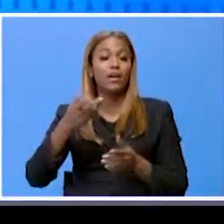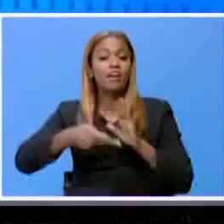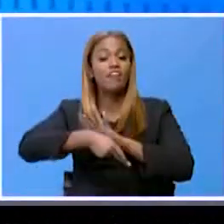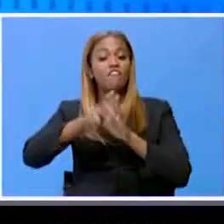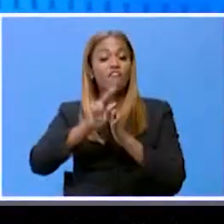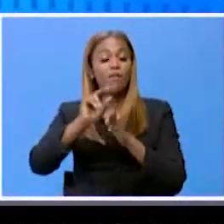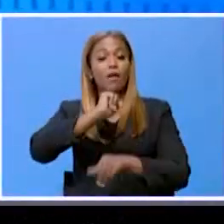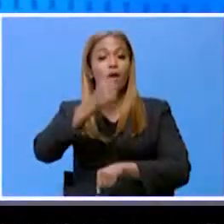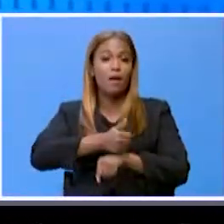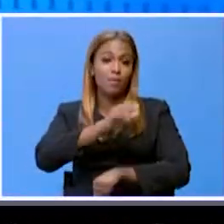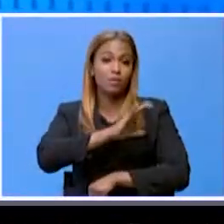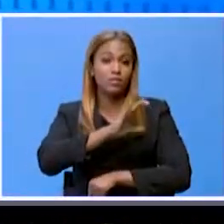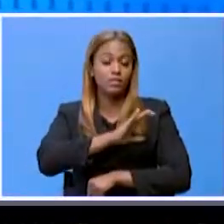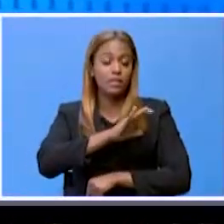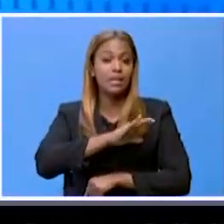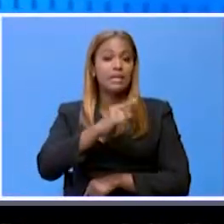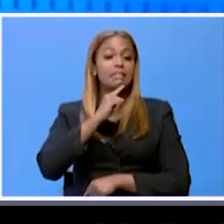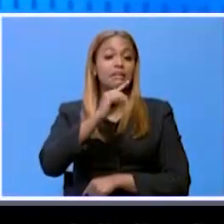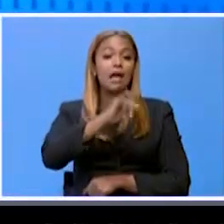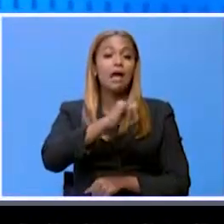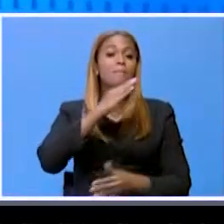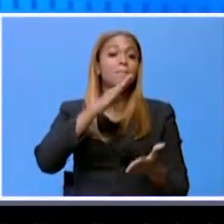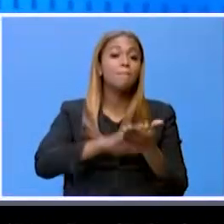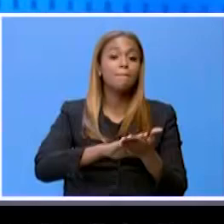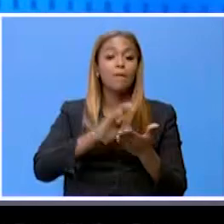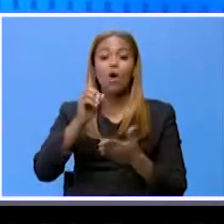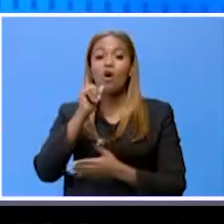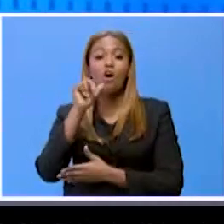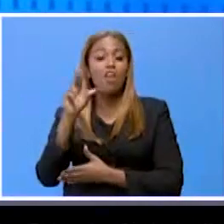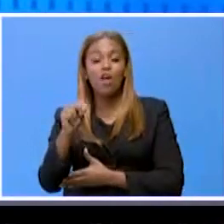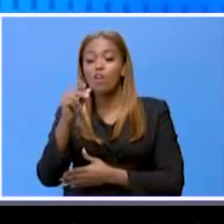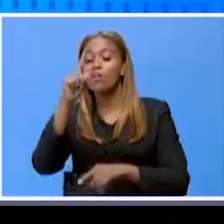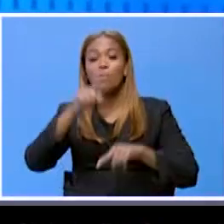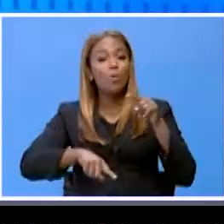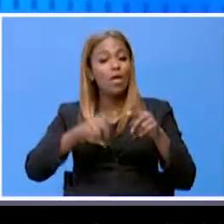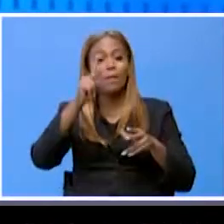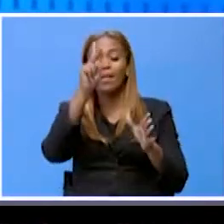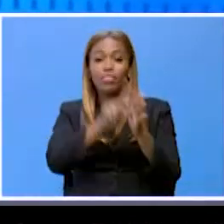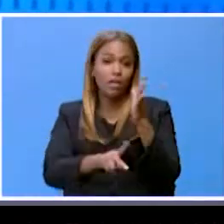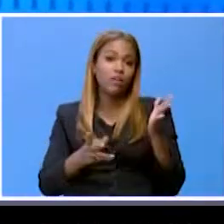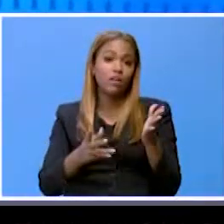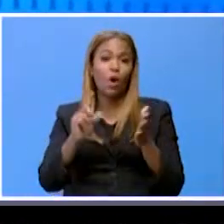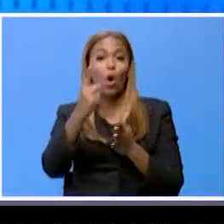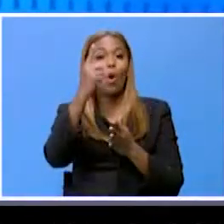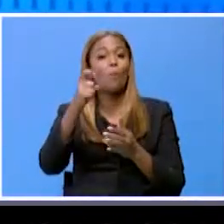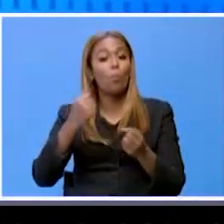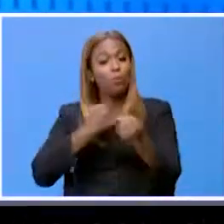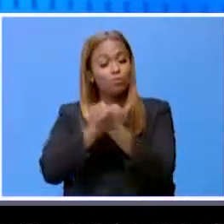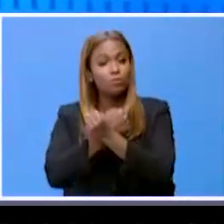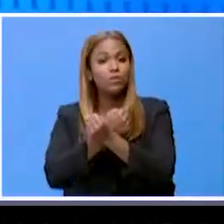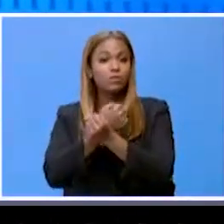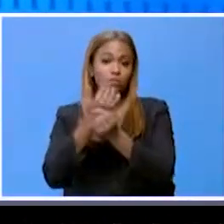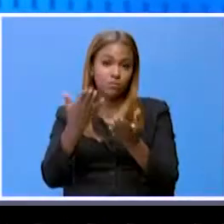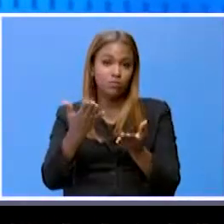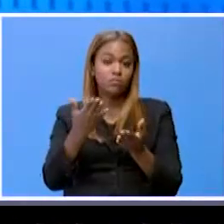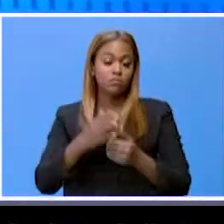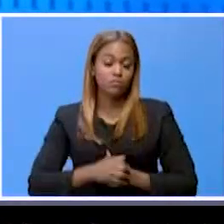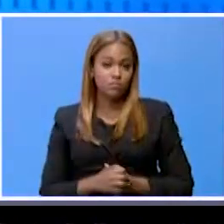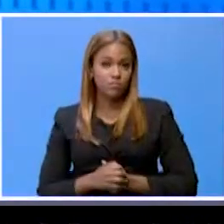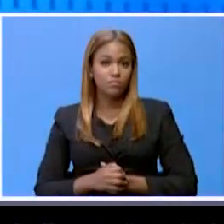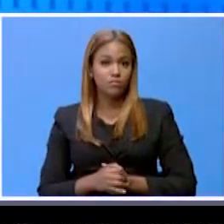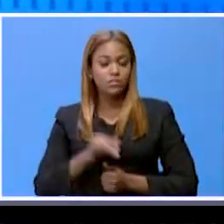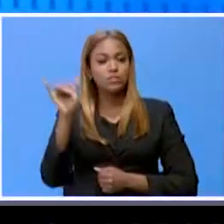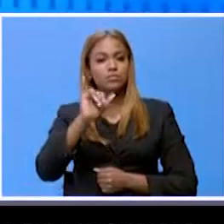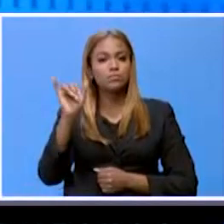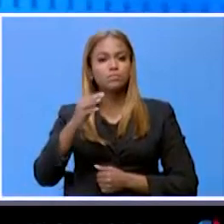reforma policial? Sean o no sean delincuentes, no había que matarlos, no había que dispararles, simplemente detenerlos y que se identificaran. Mientras